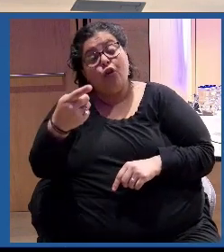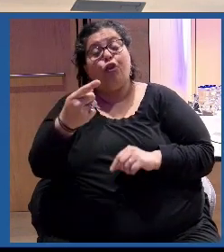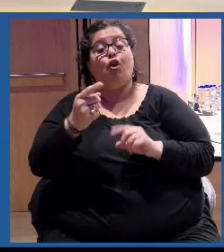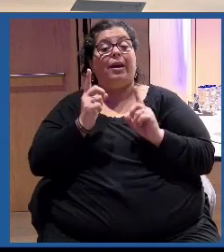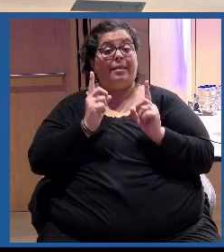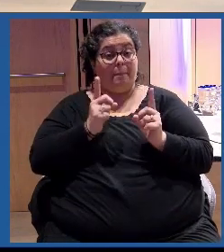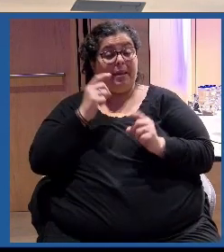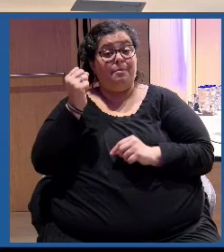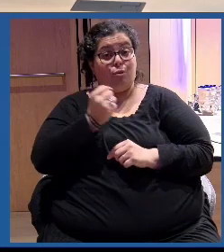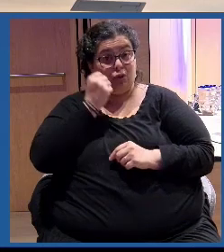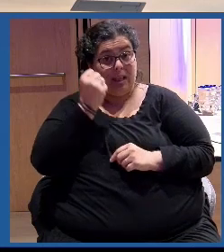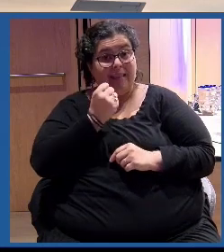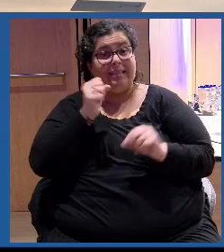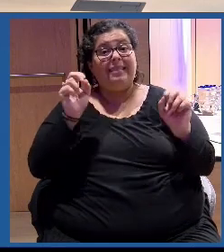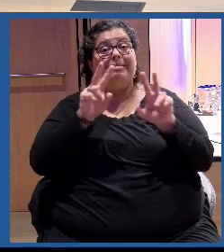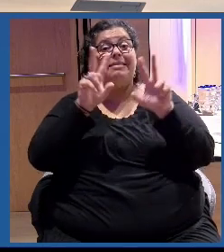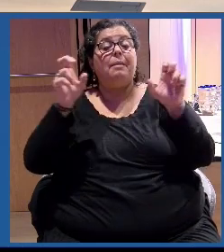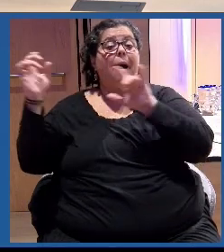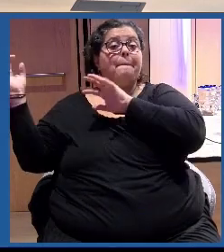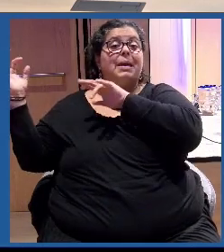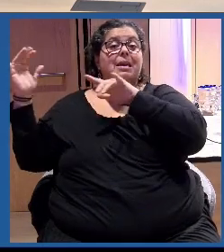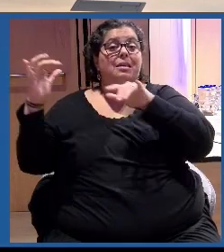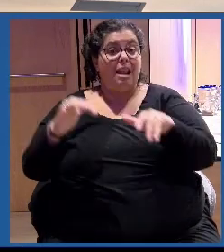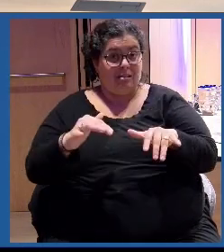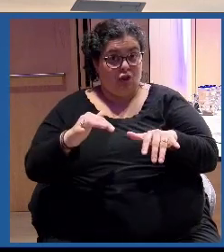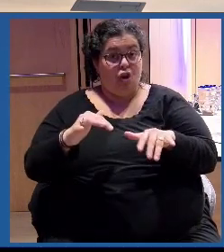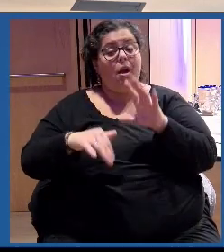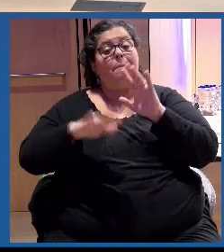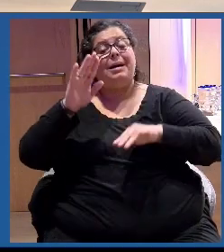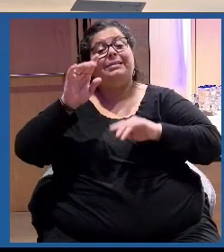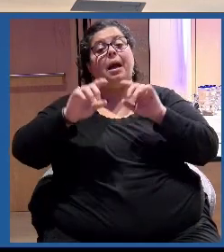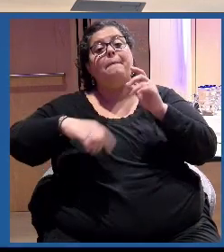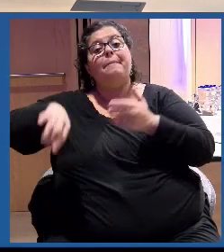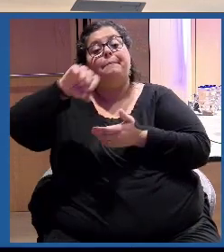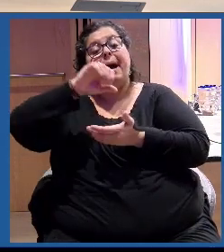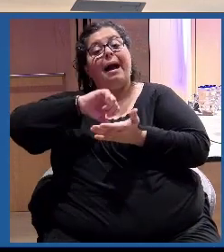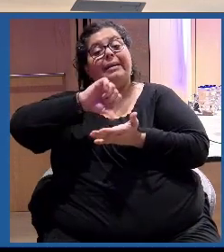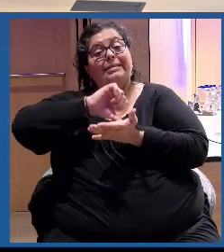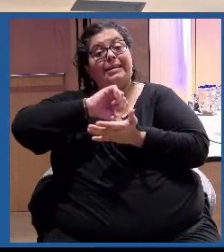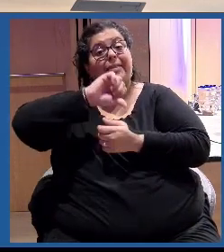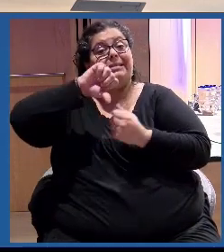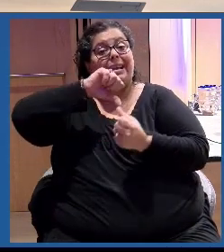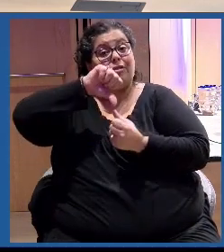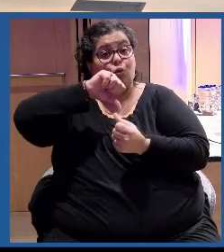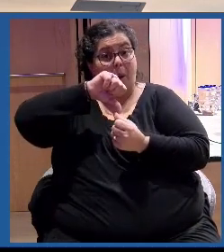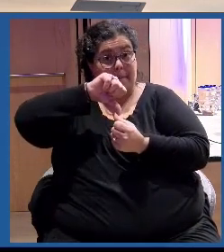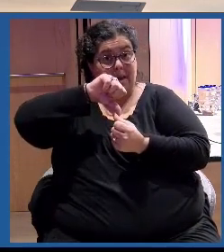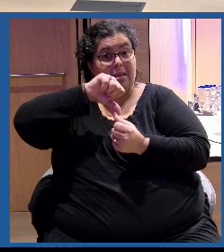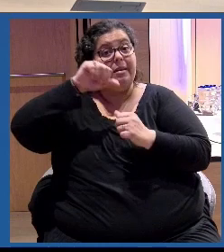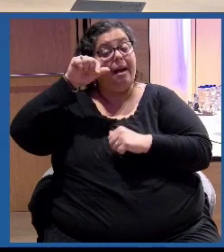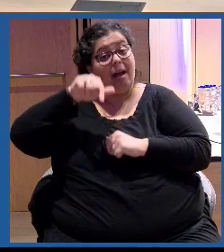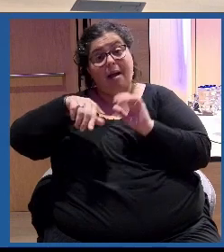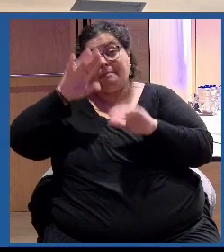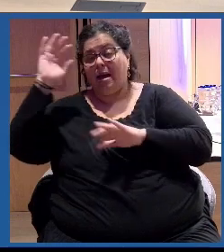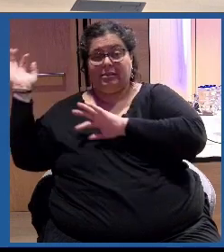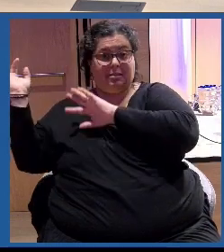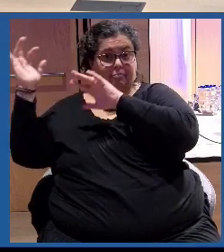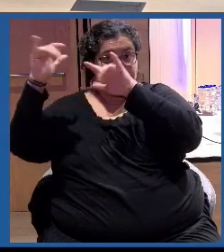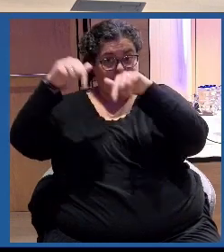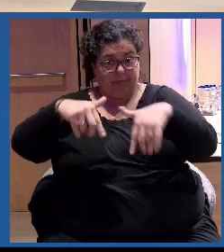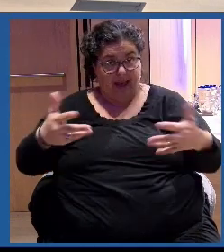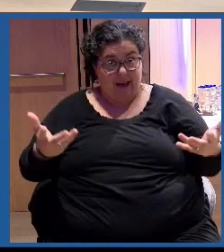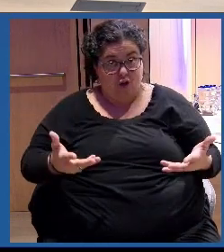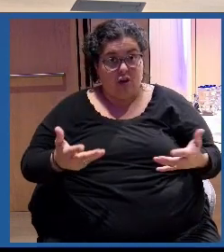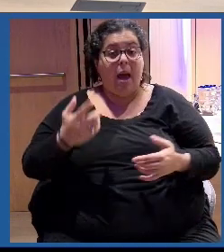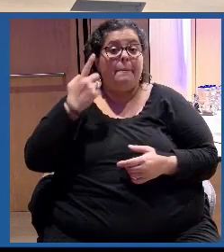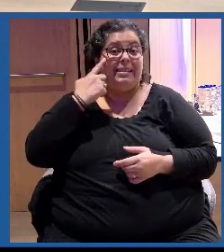es el tema de la migración, sobre todo de países de Centroamérica y el Caribe. Hay mucha migración afrodescendiente, entonces estimamos que